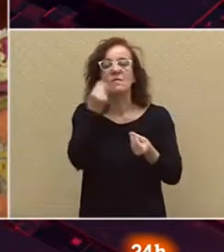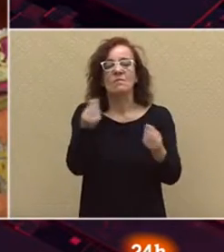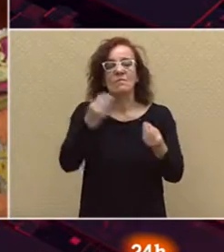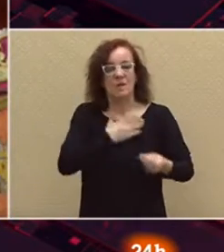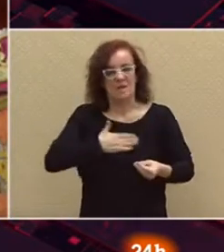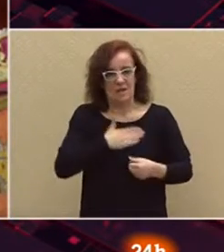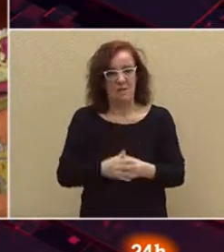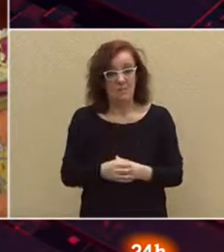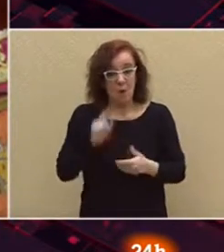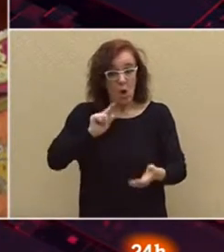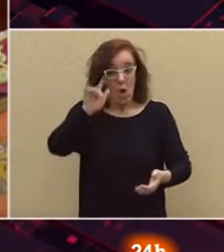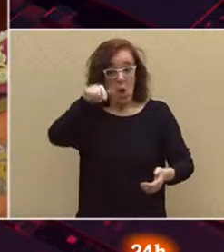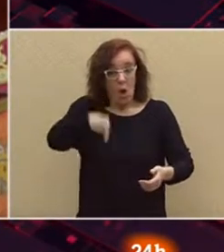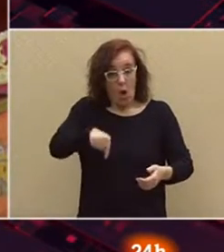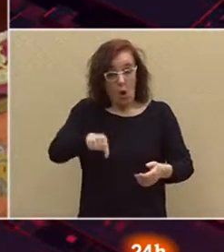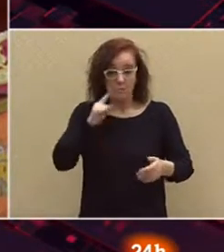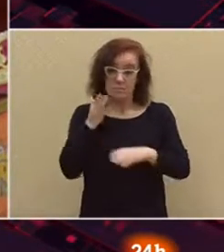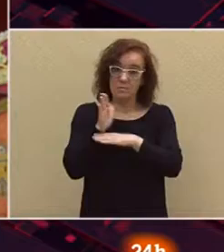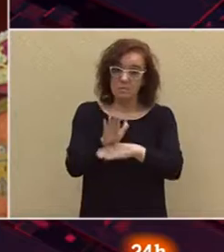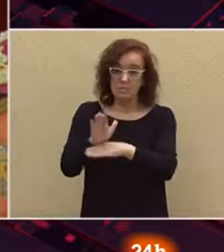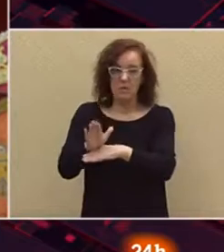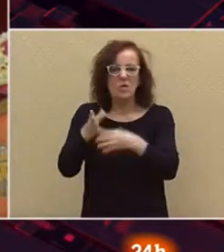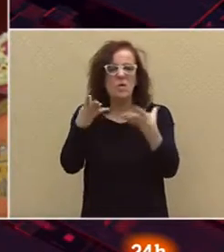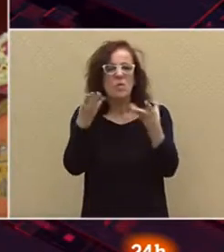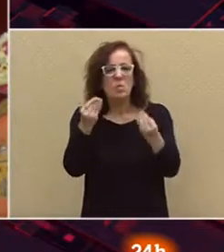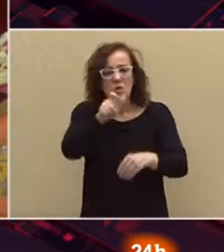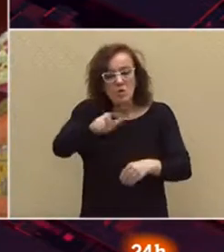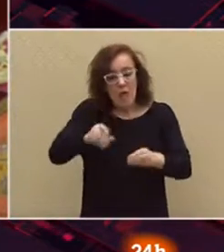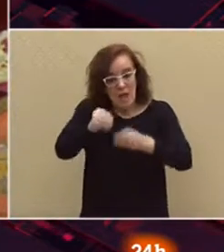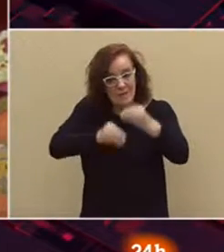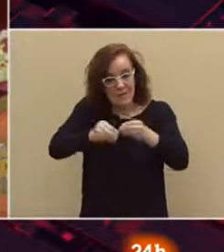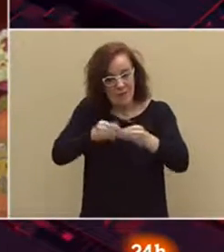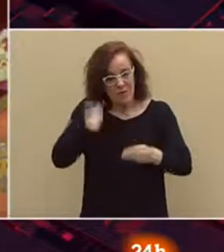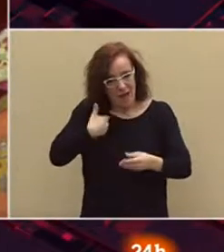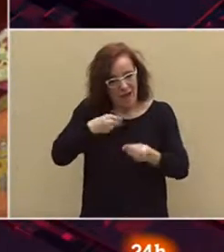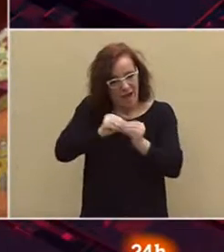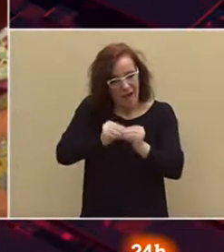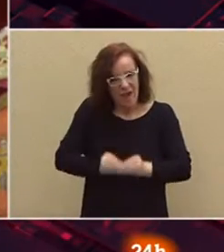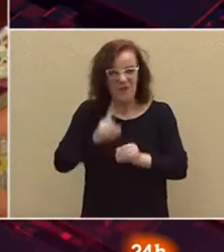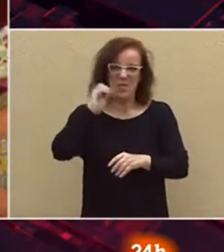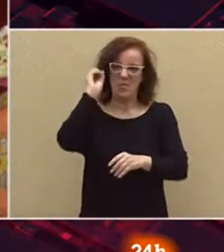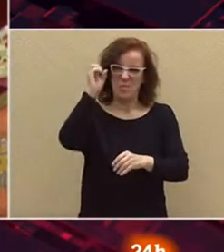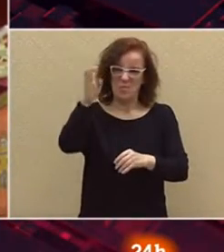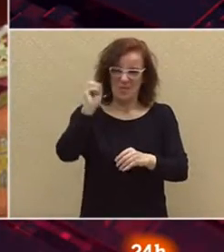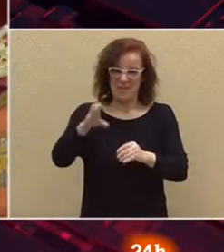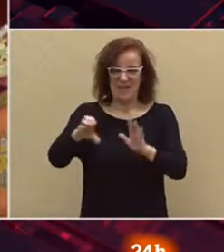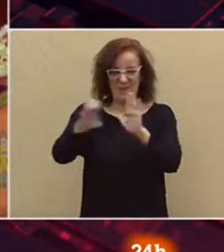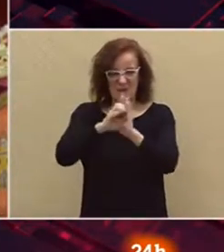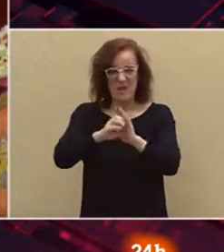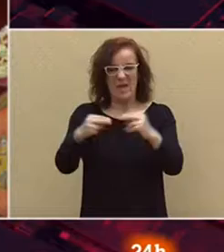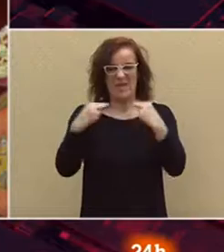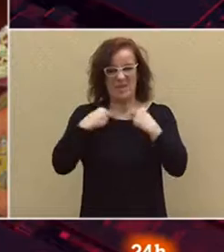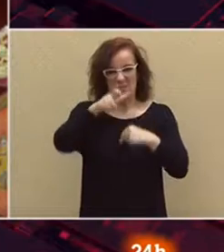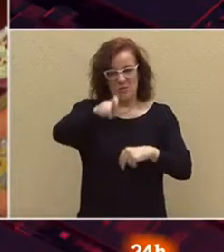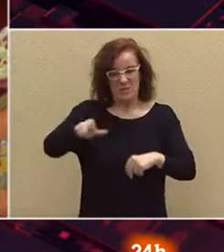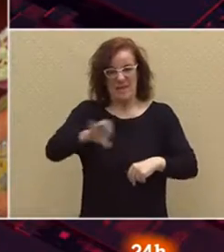Hoy contamos con la presencia de muchos de quienes lo hicieron posible, ponentes de la Constitución y diputados y senadores